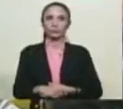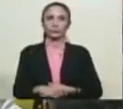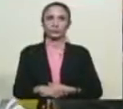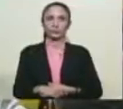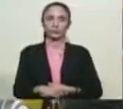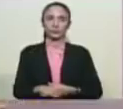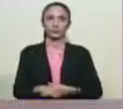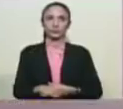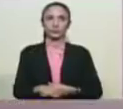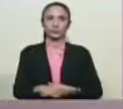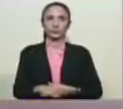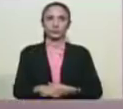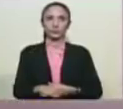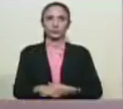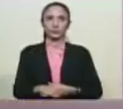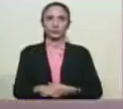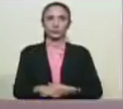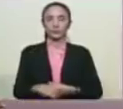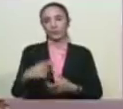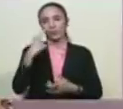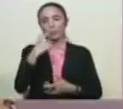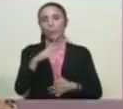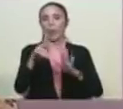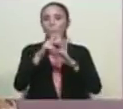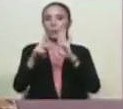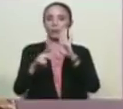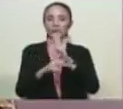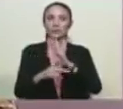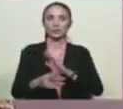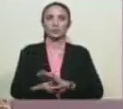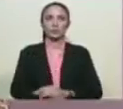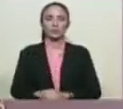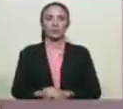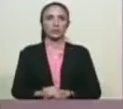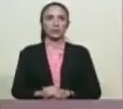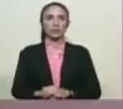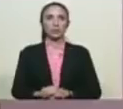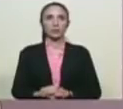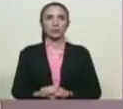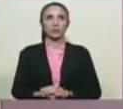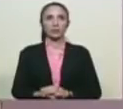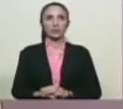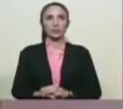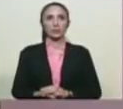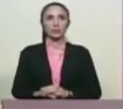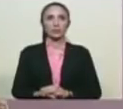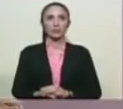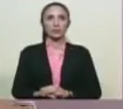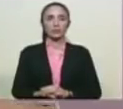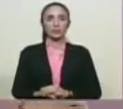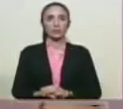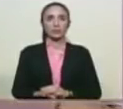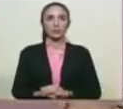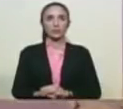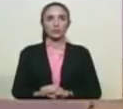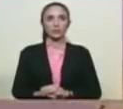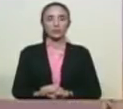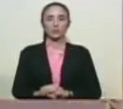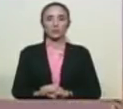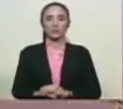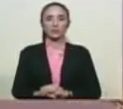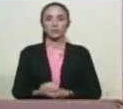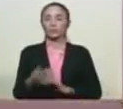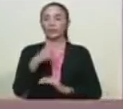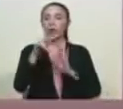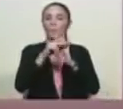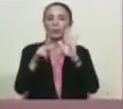Walter, pues, mejor programa de la televisión mundial en relación a los temas geopolíticos.